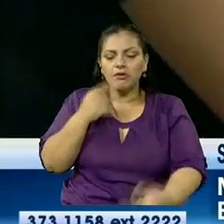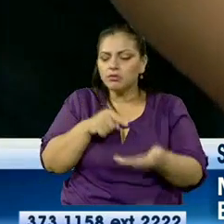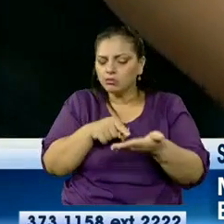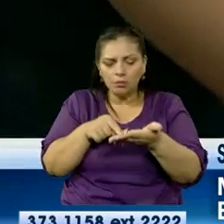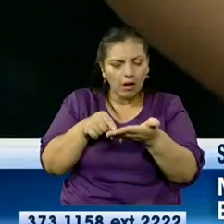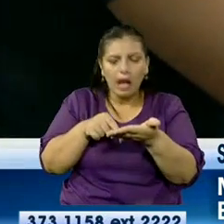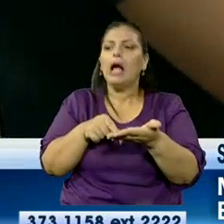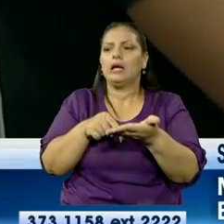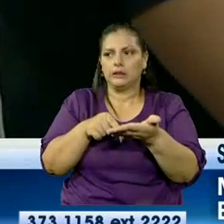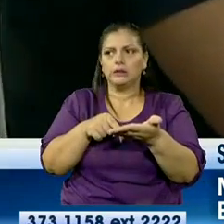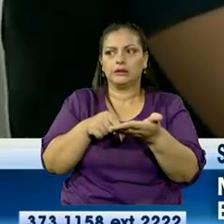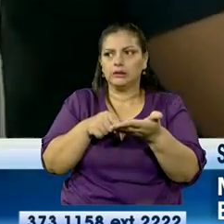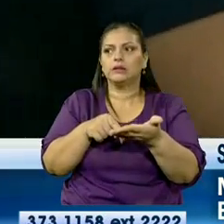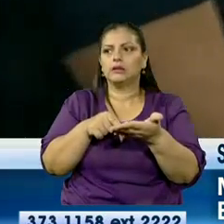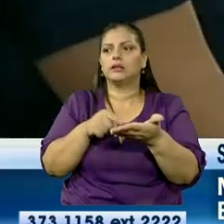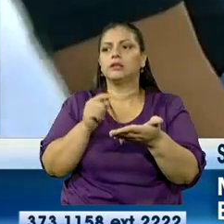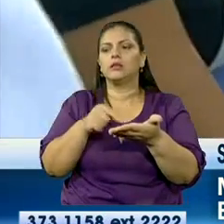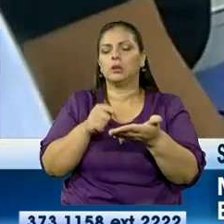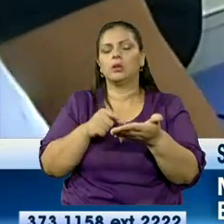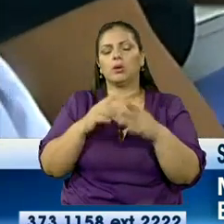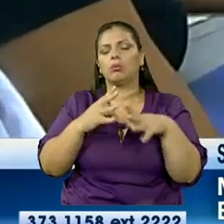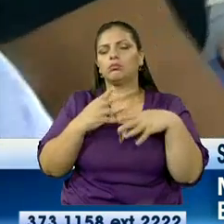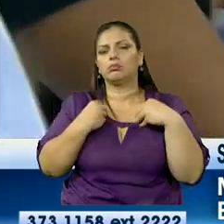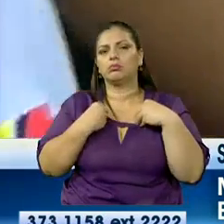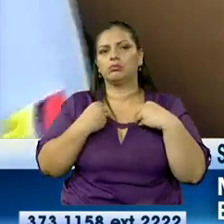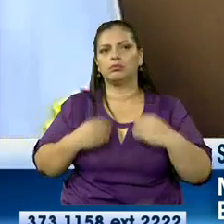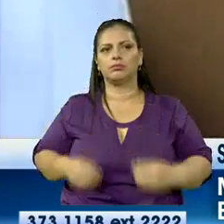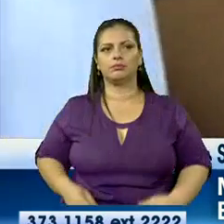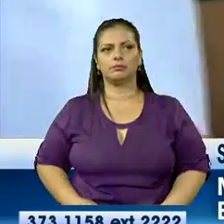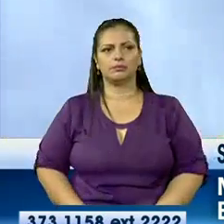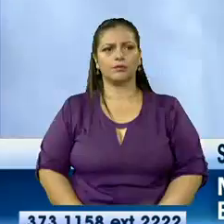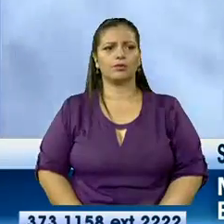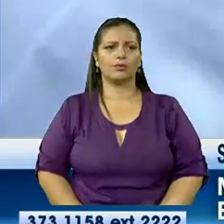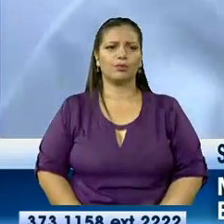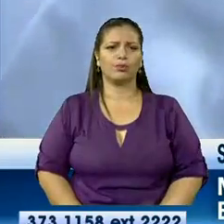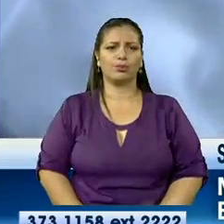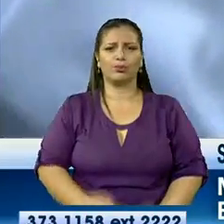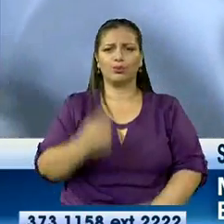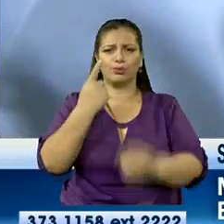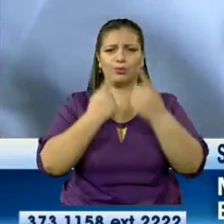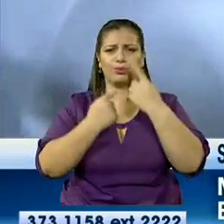caballero. Lloro el pequeño. ¿Ya le aplicaron la vacuna?